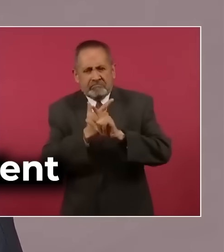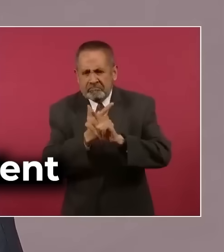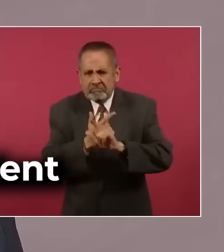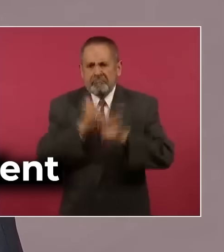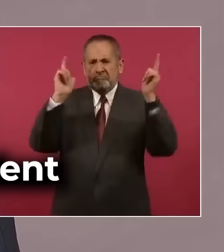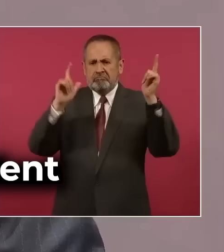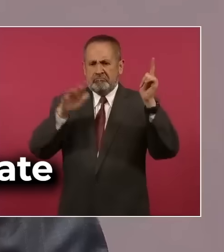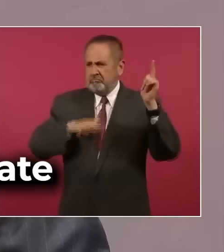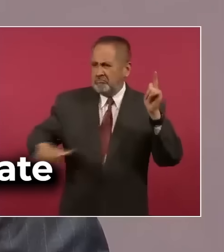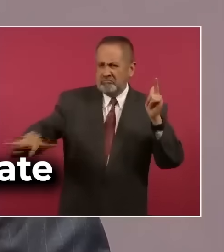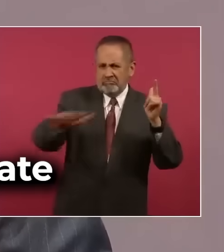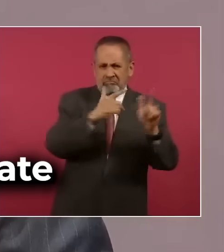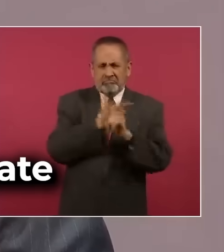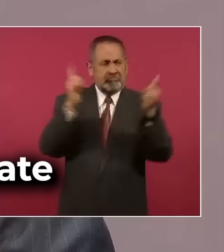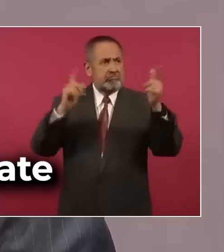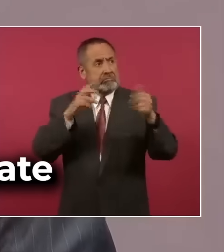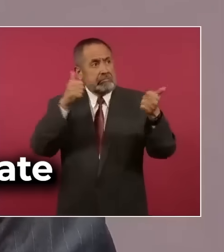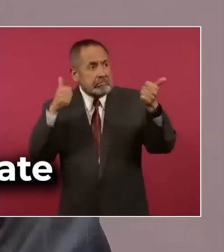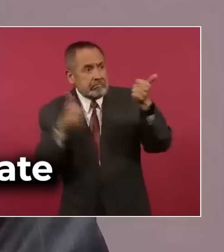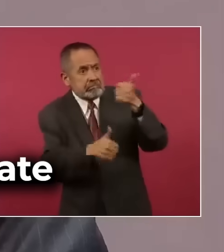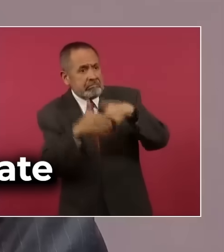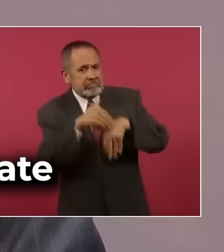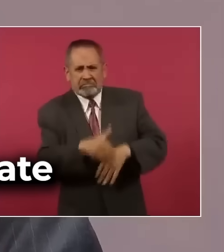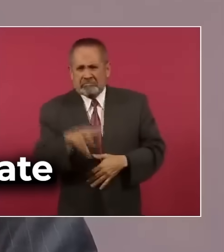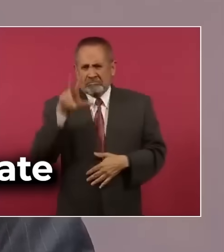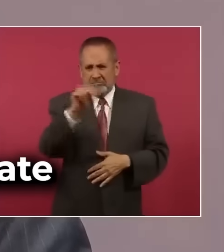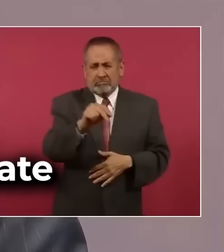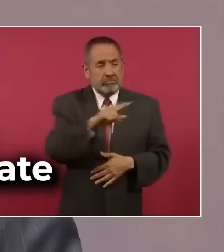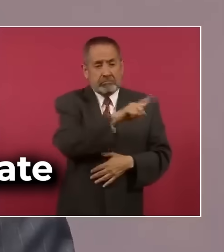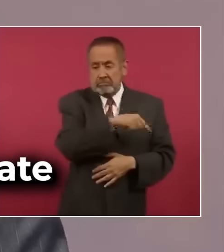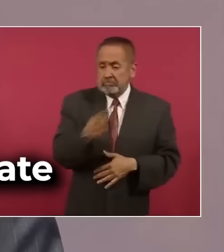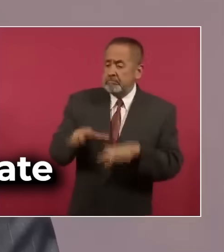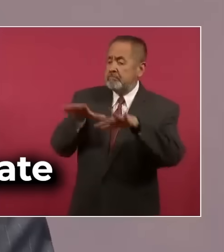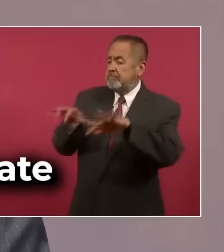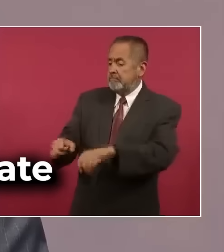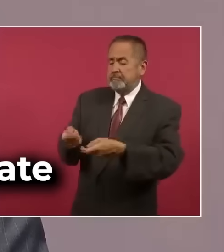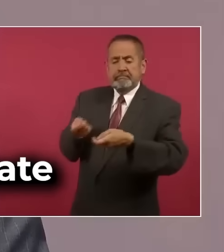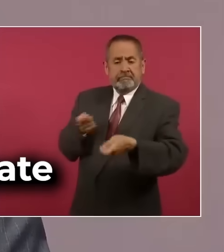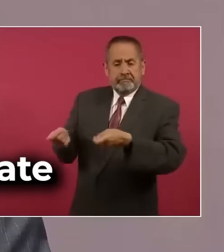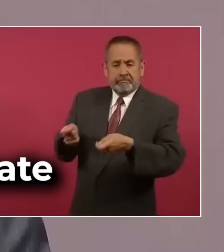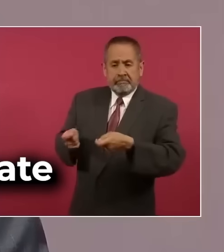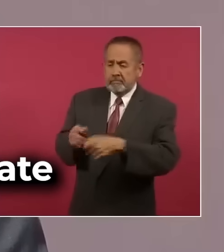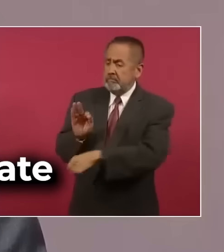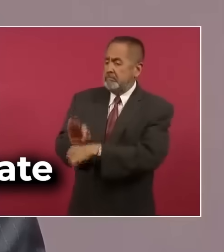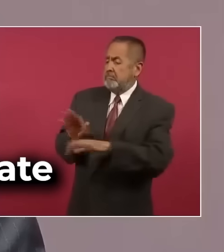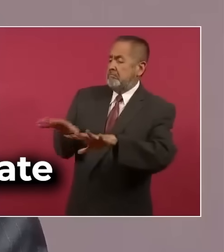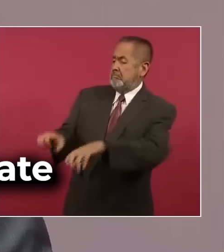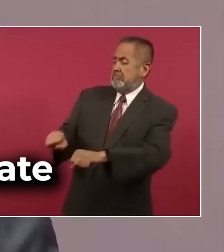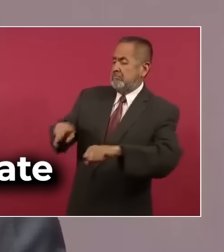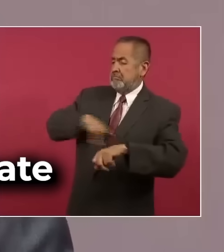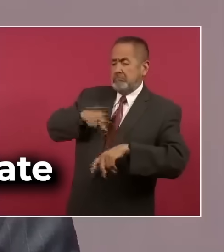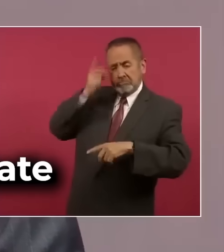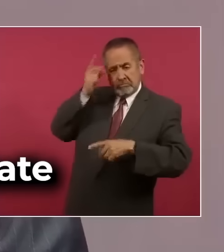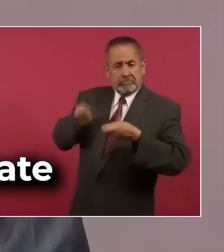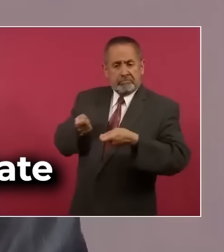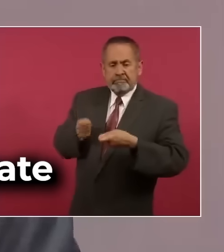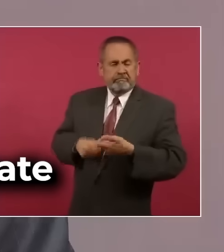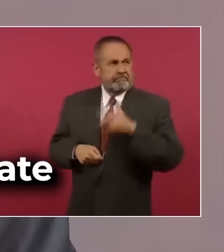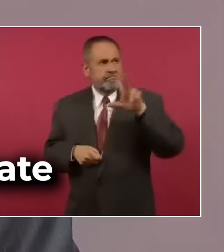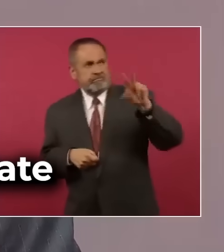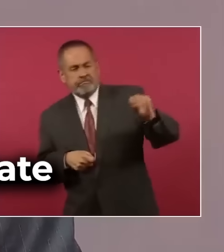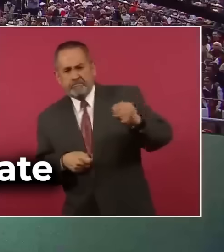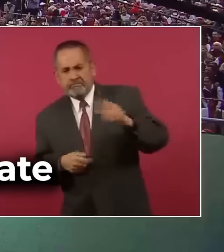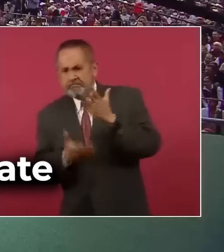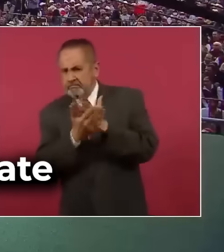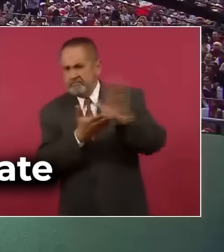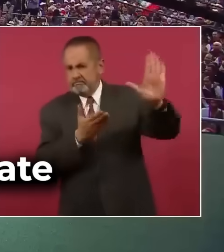libre, no una colonia ni un protectorado de Estados